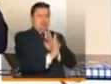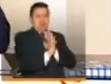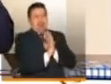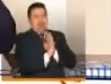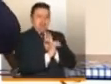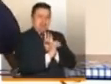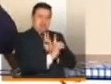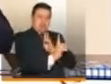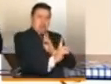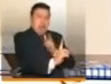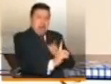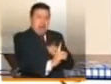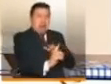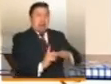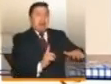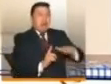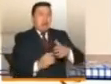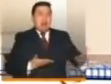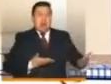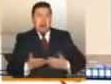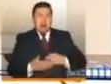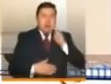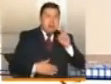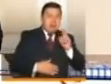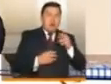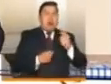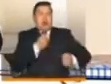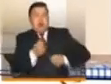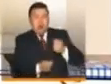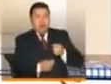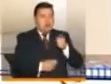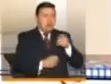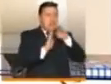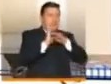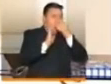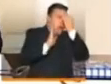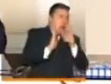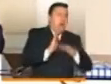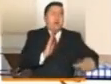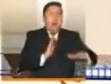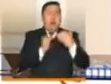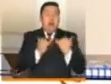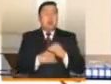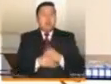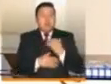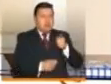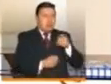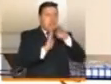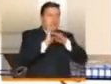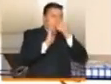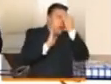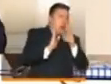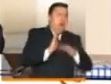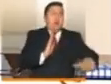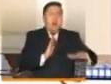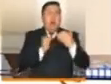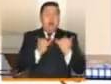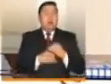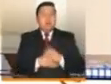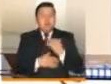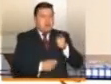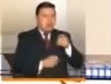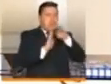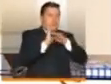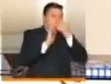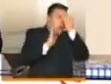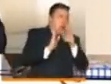teníamos además en muchísimos establecimientos de comercio unas pautas que hoy se ponían a prueba y que hoy se ponían a